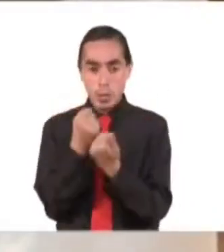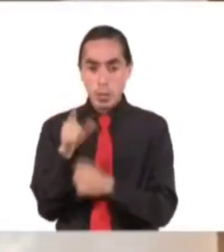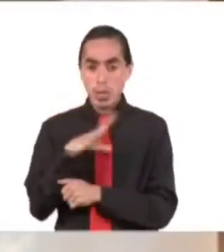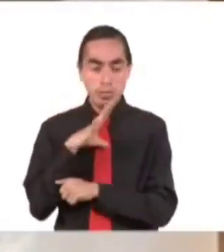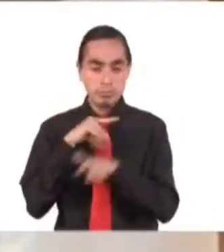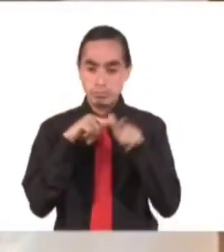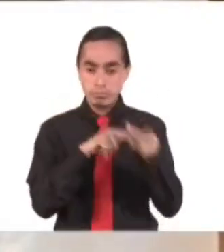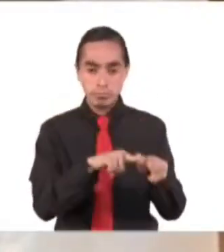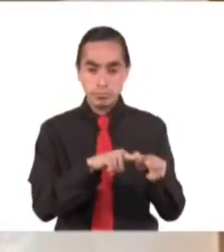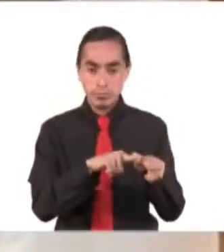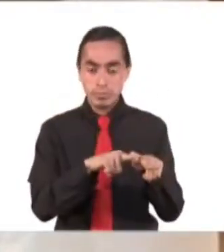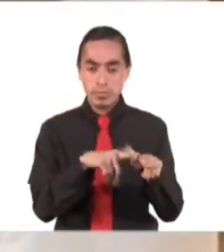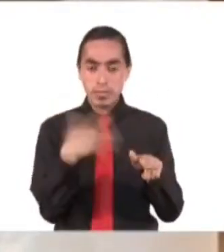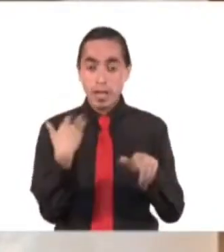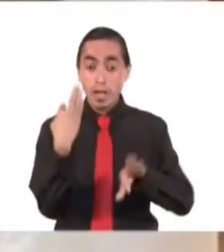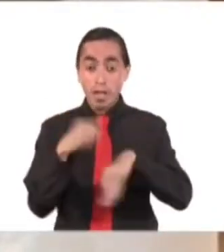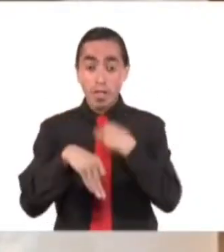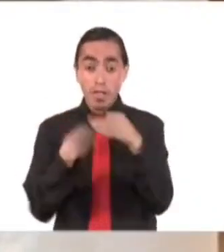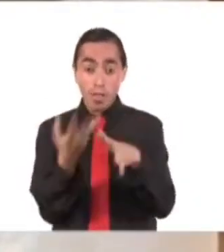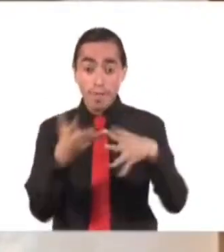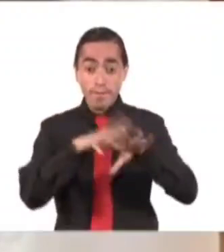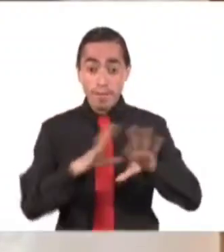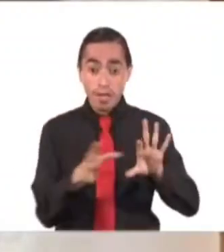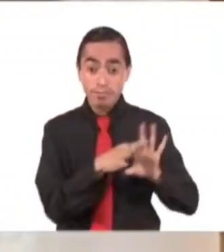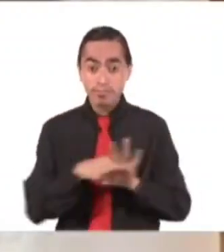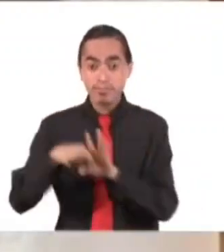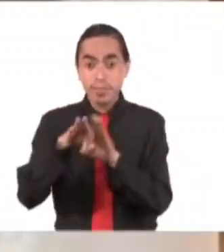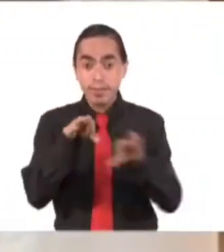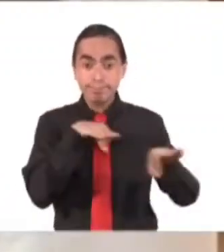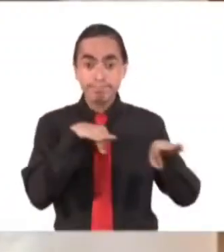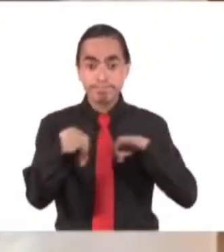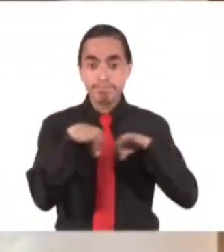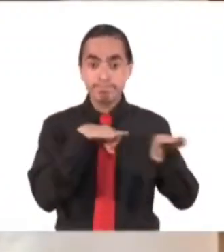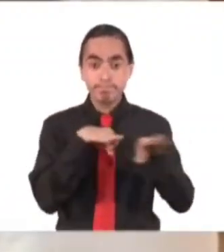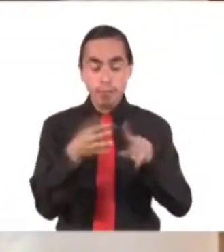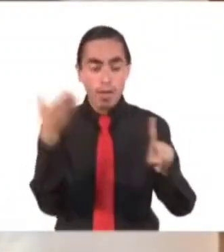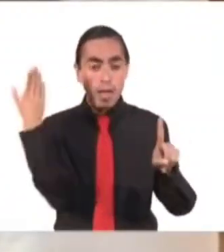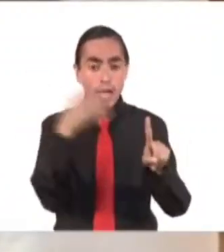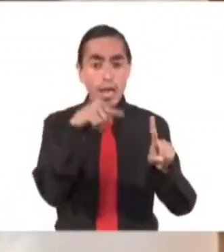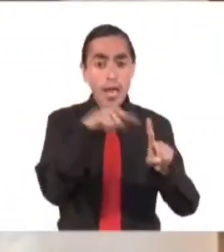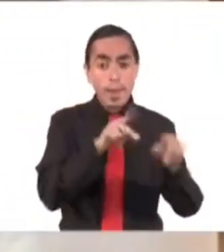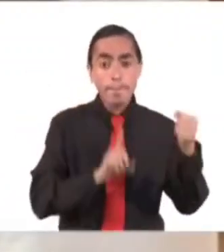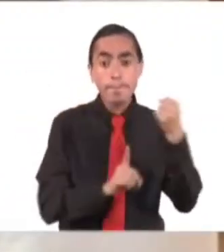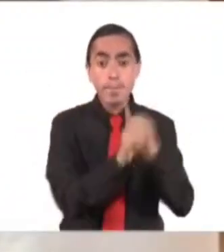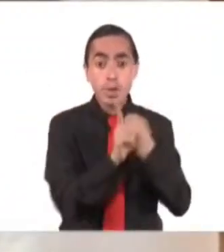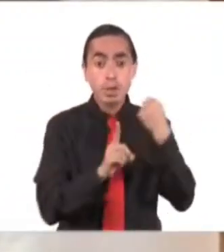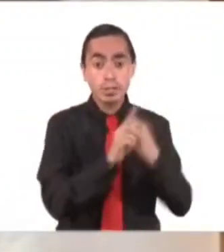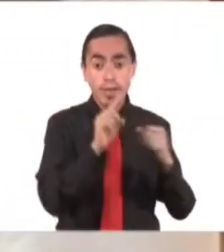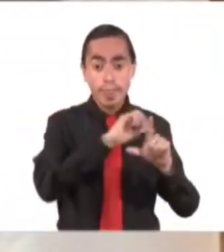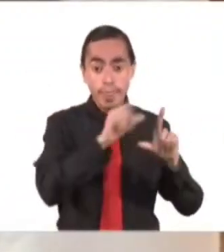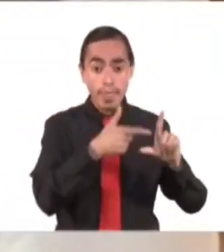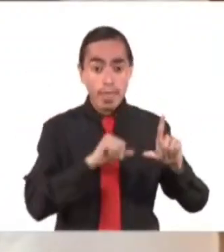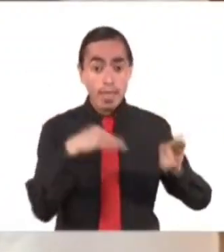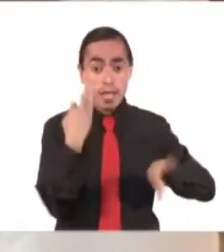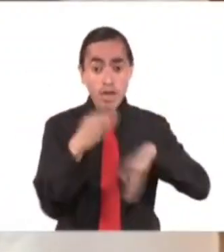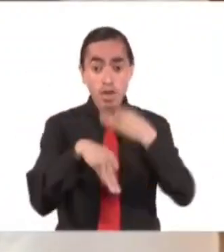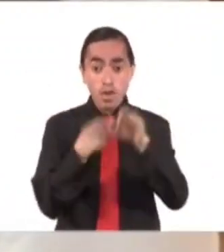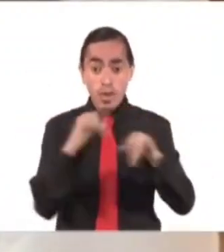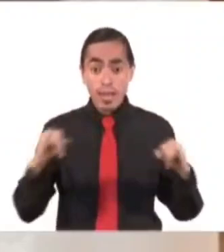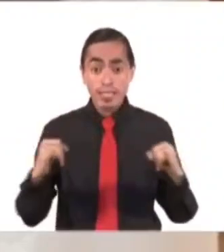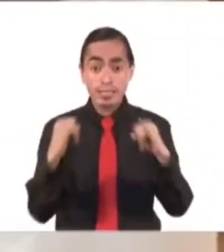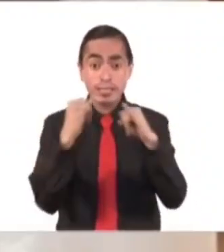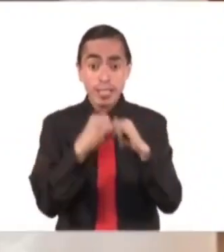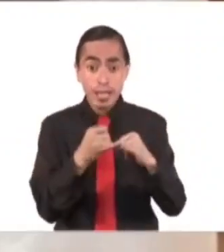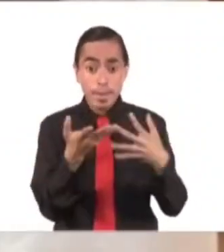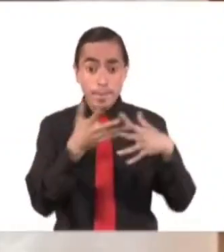sigue manteniendo, que trabajen de manera colaborativa en los grandes problemas nacionales entre todos y todas las